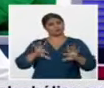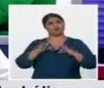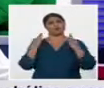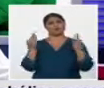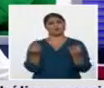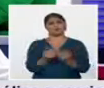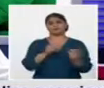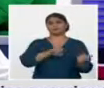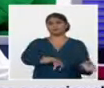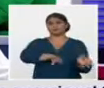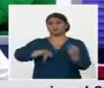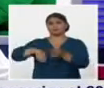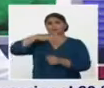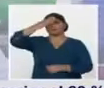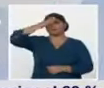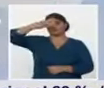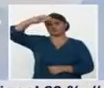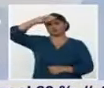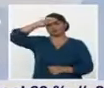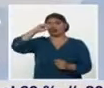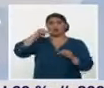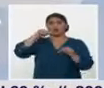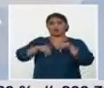Cuba amanece con